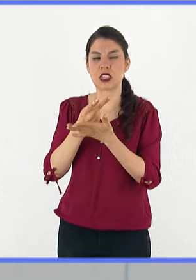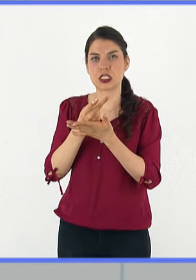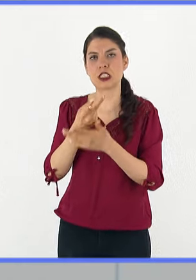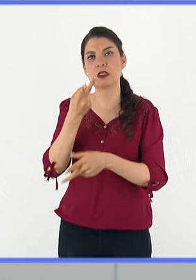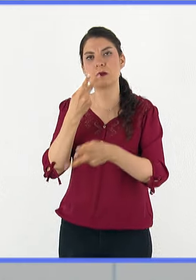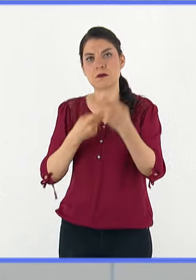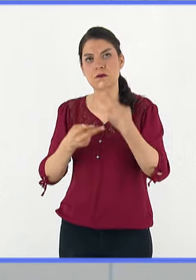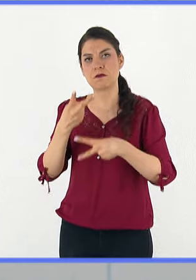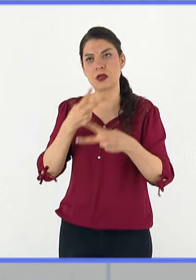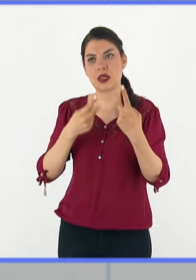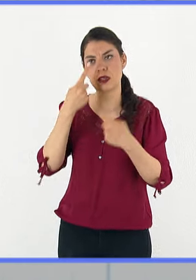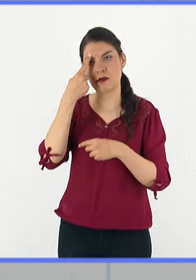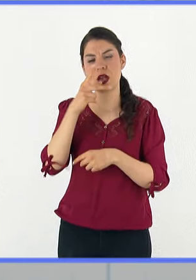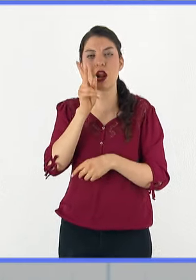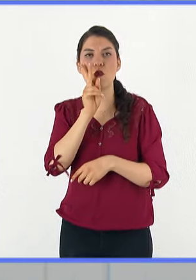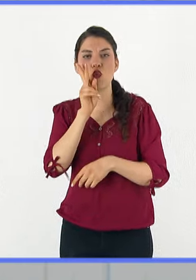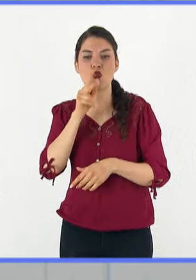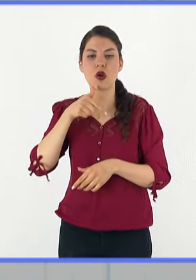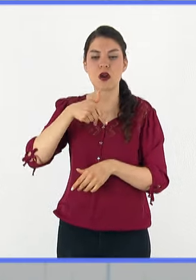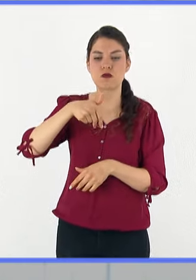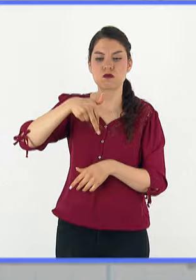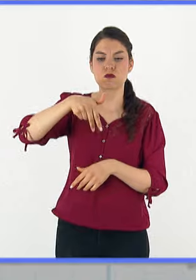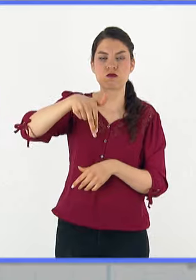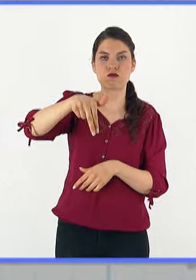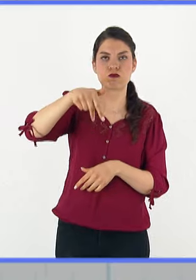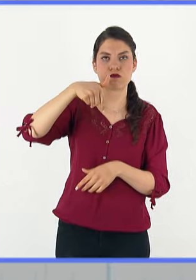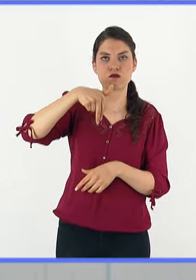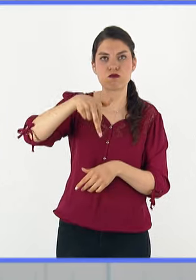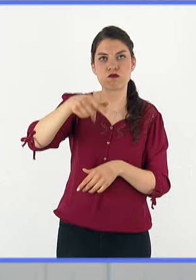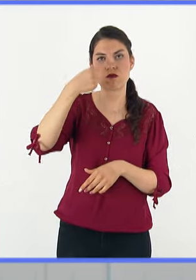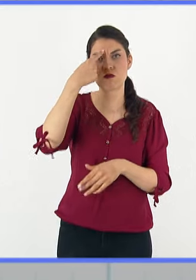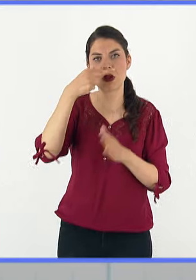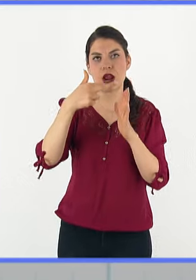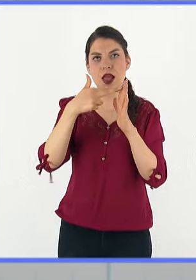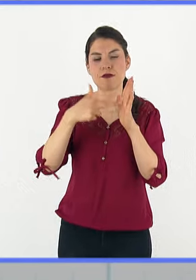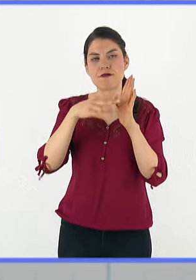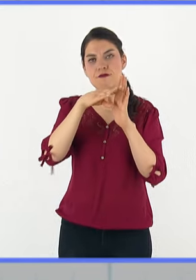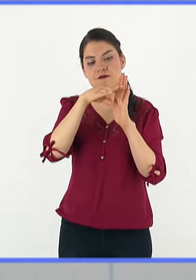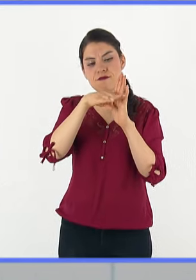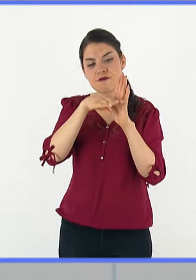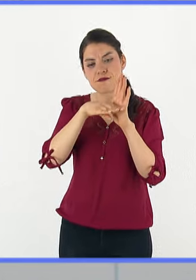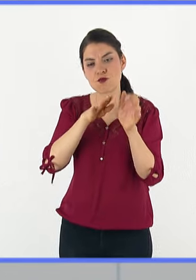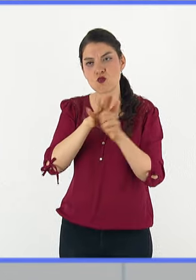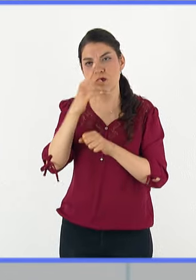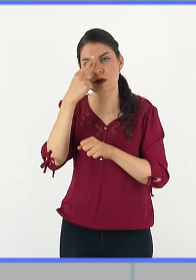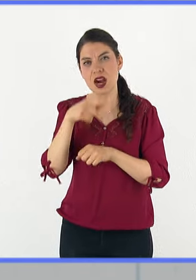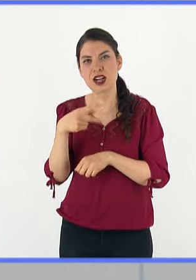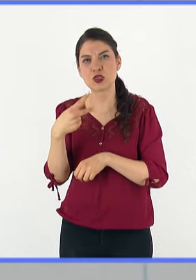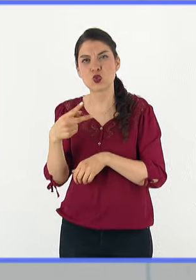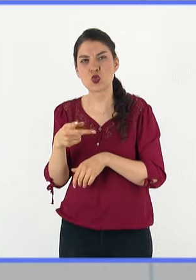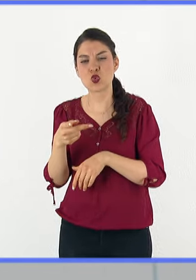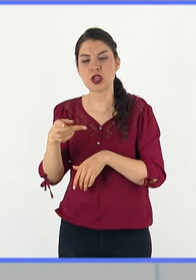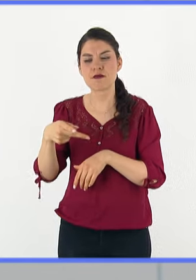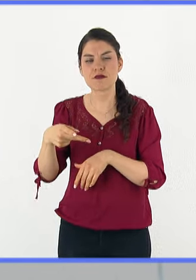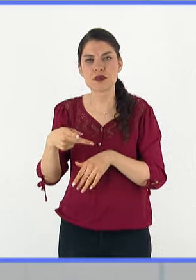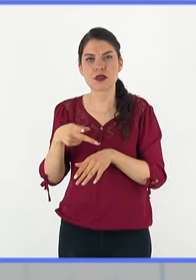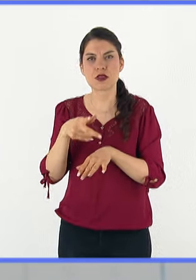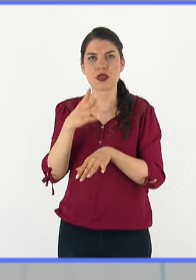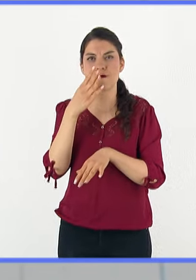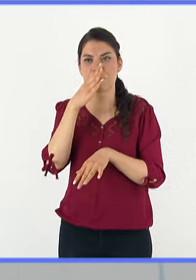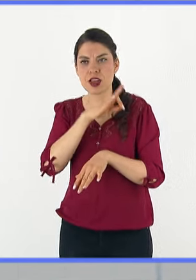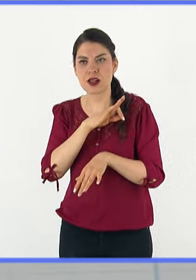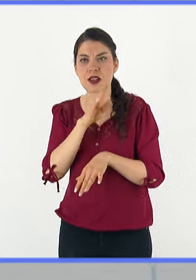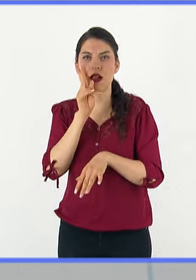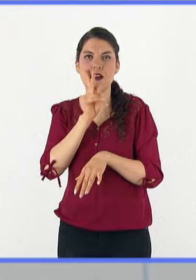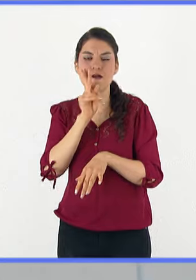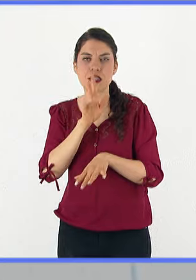ella acudió a la prueba de marcha como parte del protocolo para fabricar su prótesis para ver si caminaba si